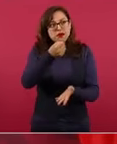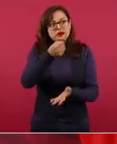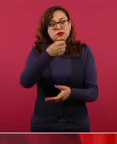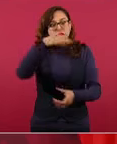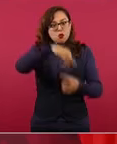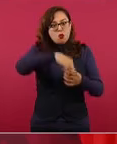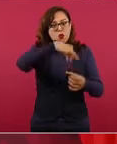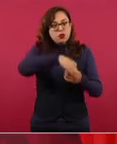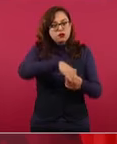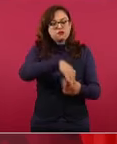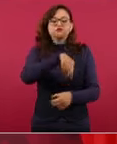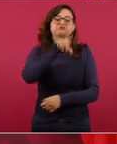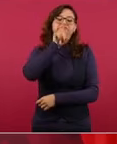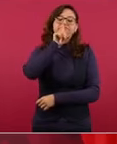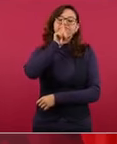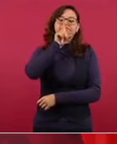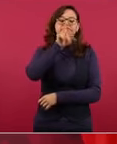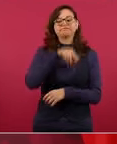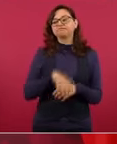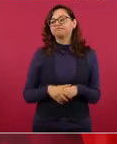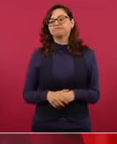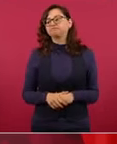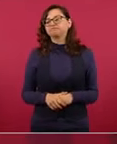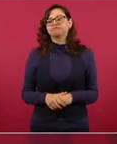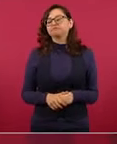es cuestionado por los opositores